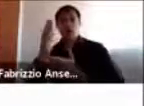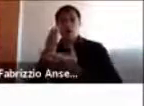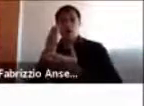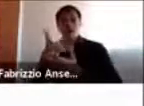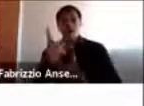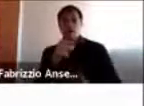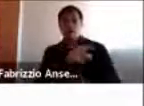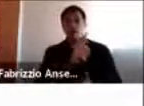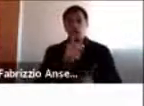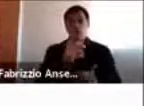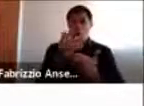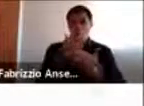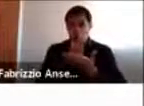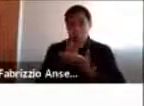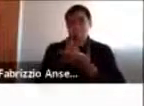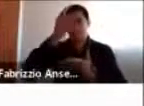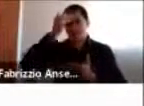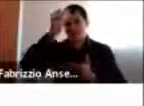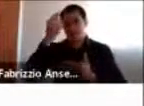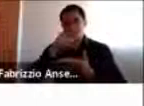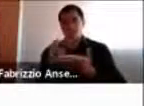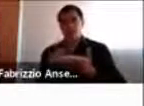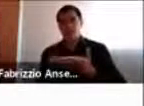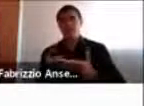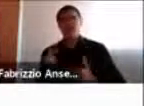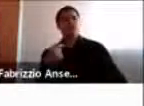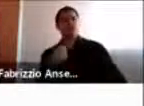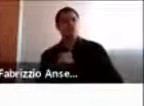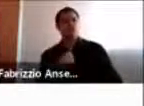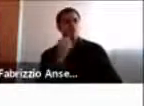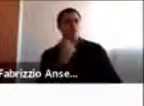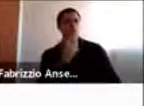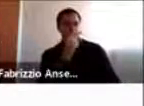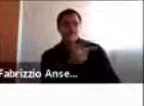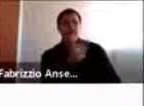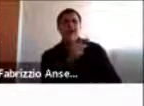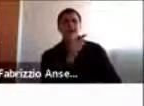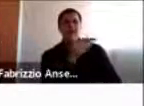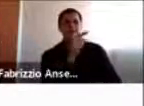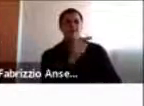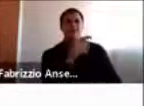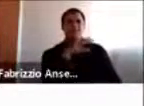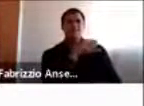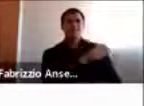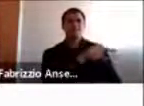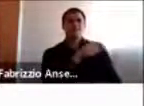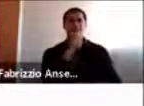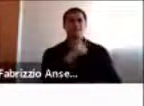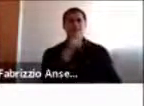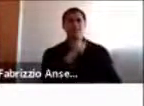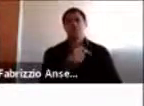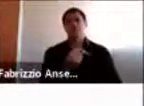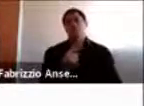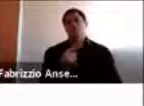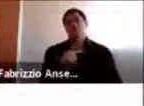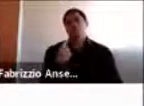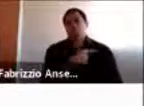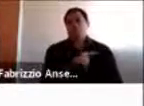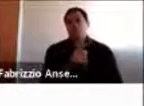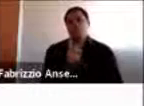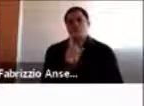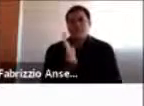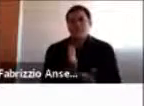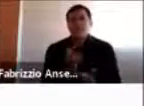importante, ¿cierto? No es esperar a que el niño falle, ¿verdad? Por allá de segundo, tercero, básico. Si es que nosotros incluso desde